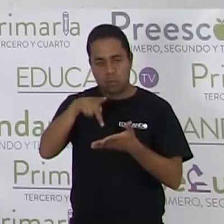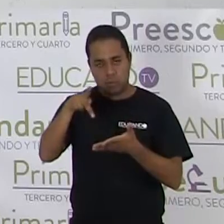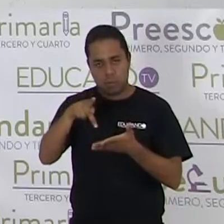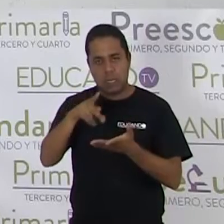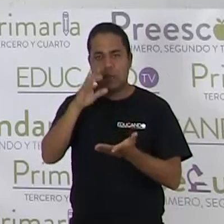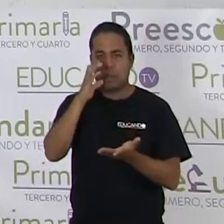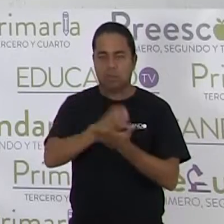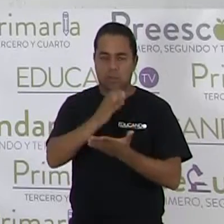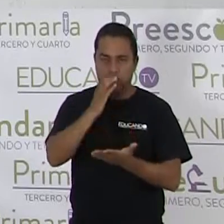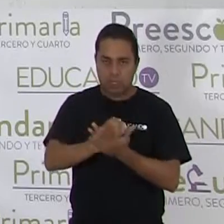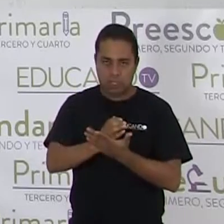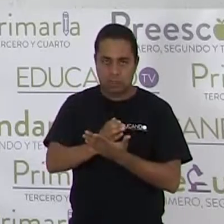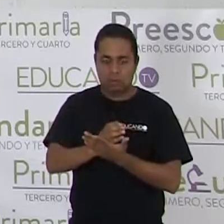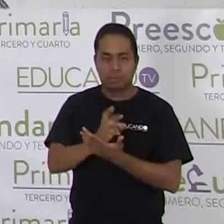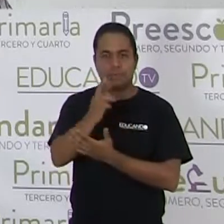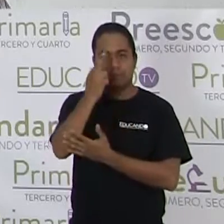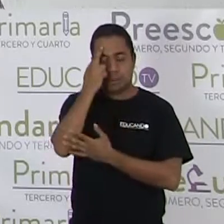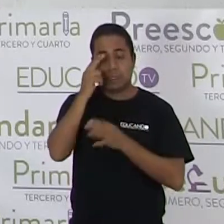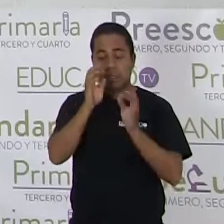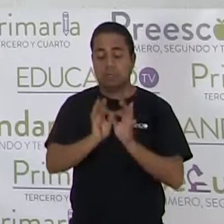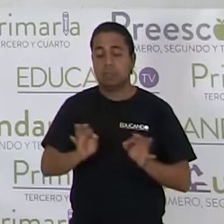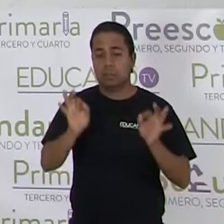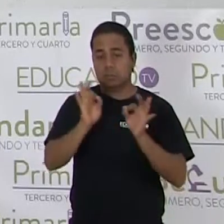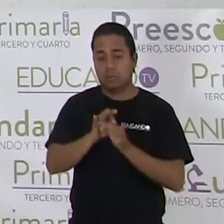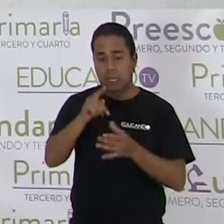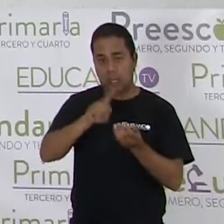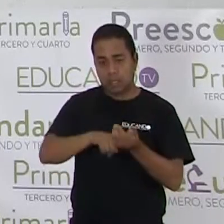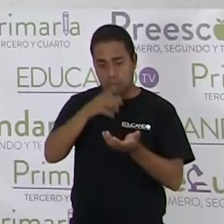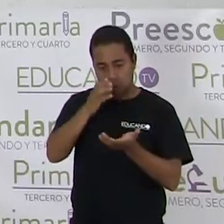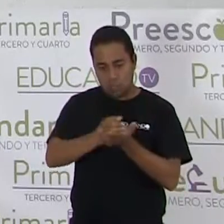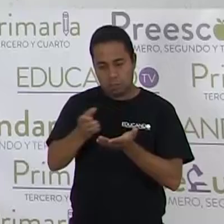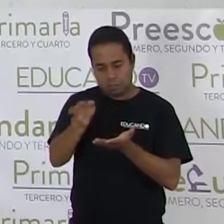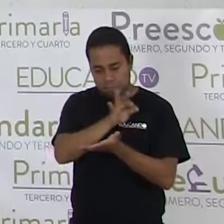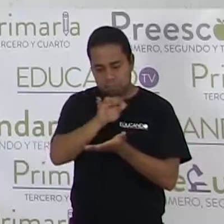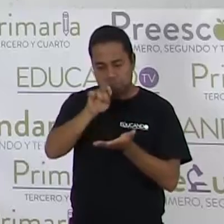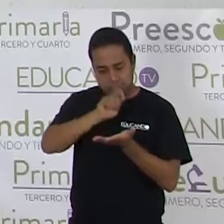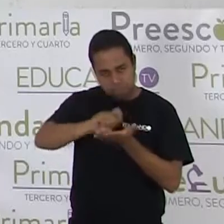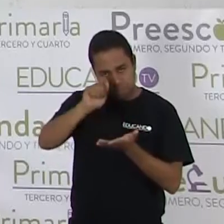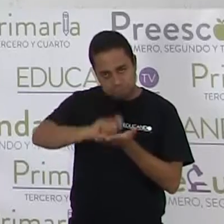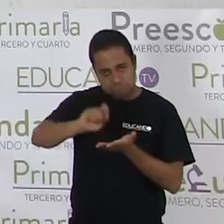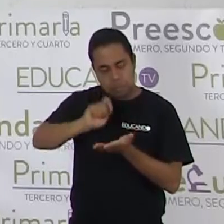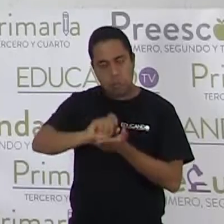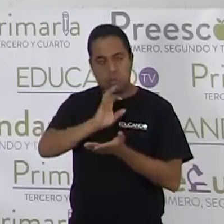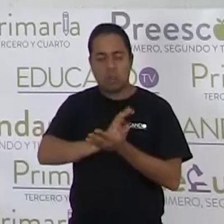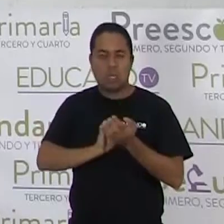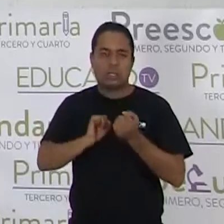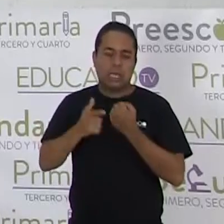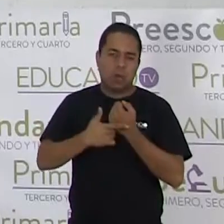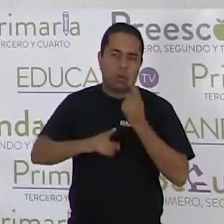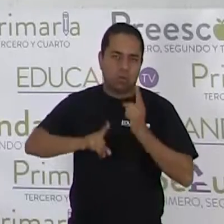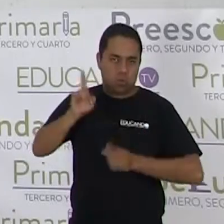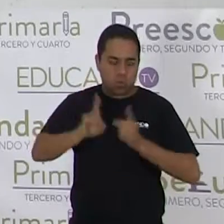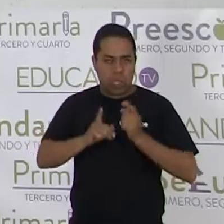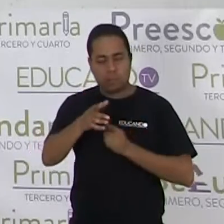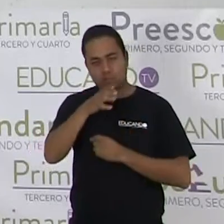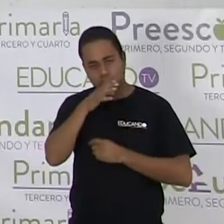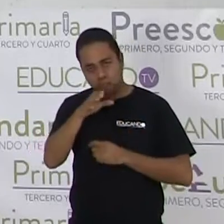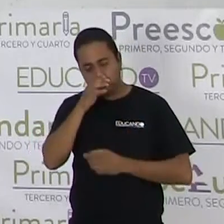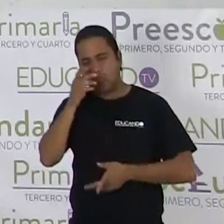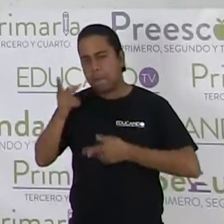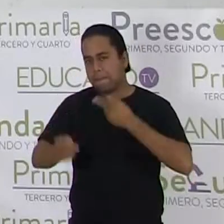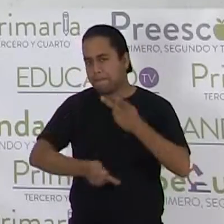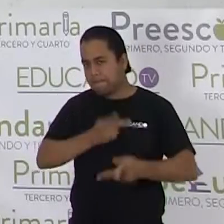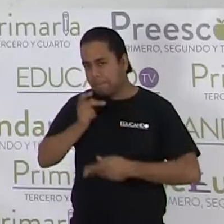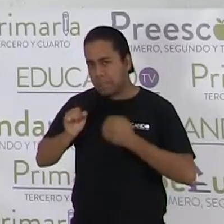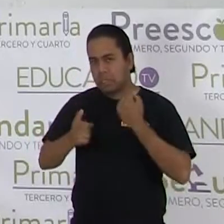y una libreta. Recuerda que es importante que en esa libreta tú puedas anotar todas tus dudas, comentarios, preguntas